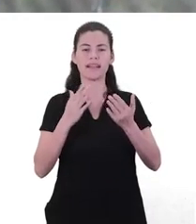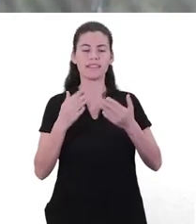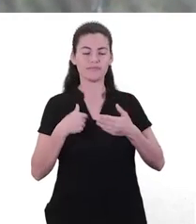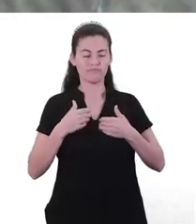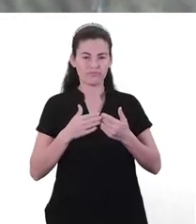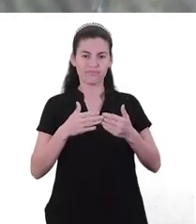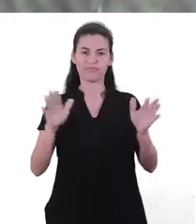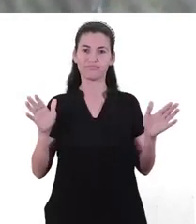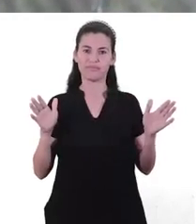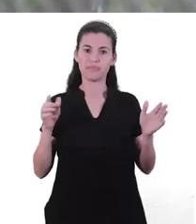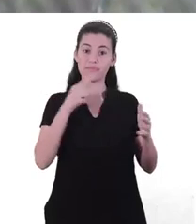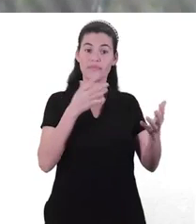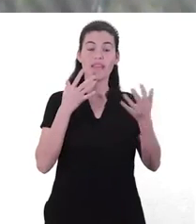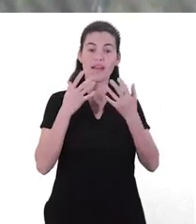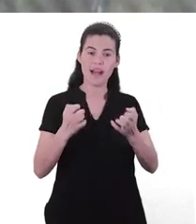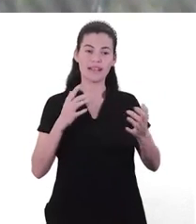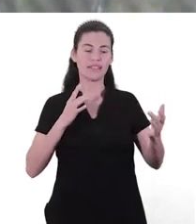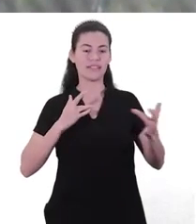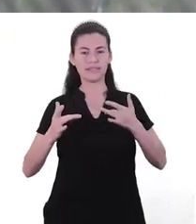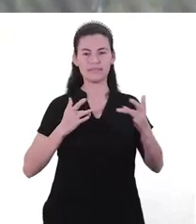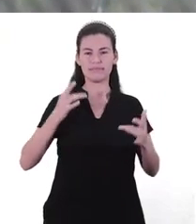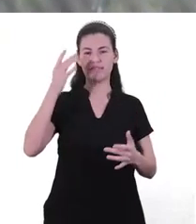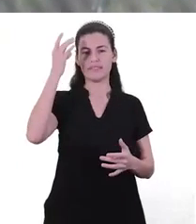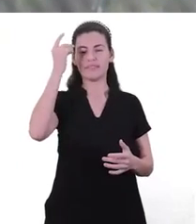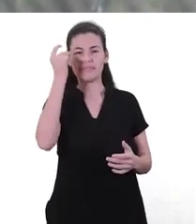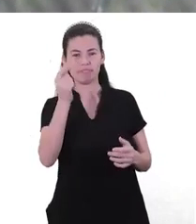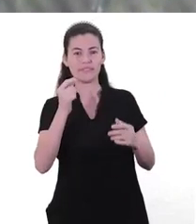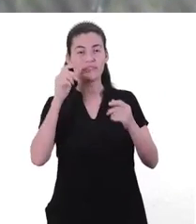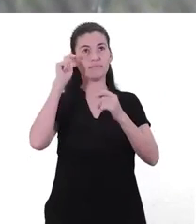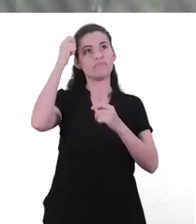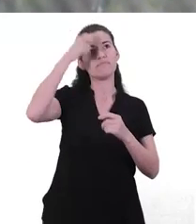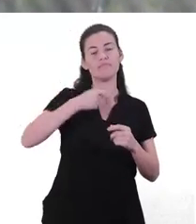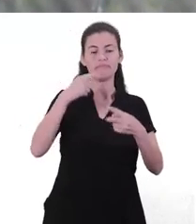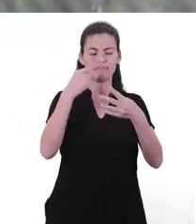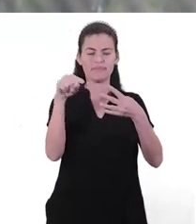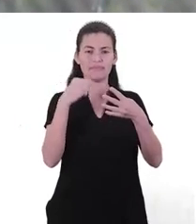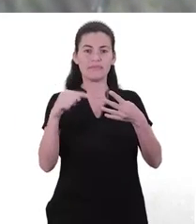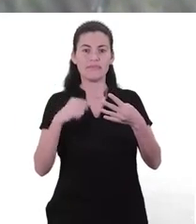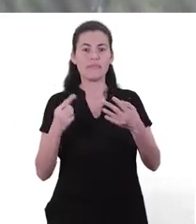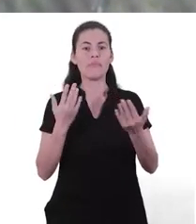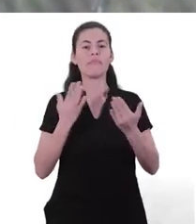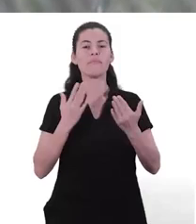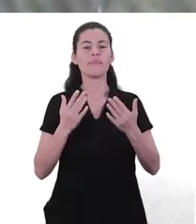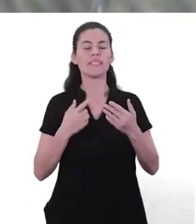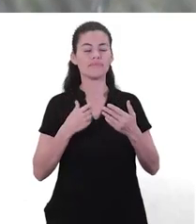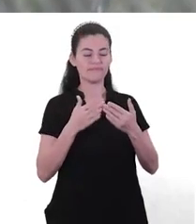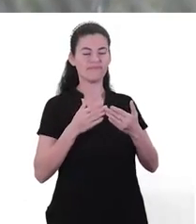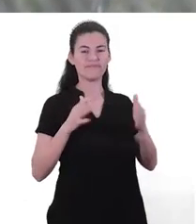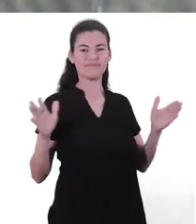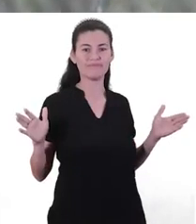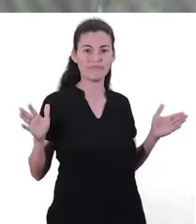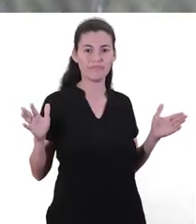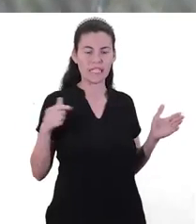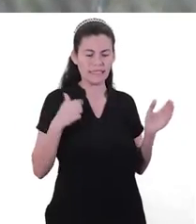hoy, ¿verdad? El arte, la creación, la expresión, ¿verdad? Te permite mucho salir por sobre todo también de tu zona de